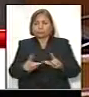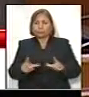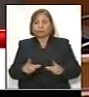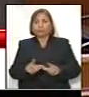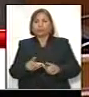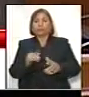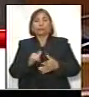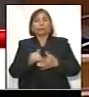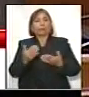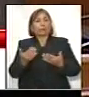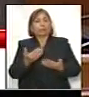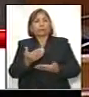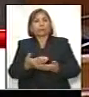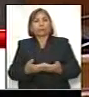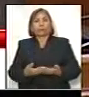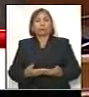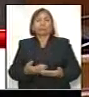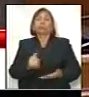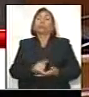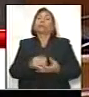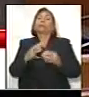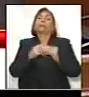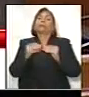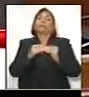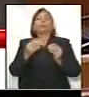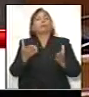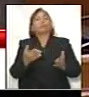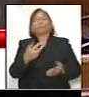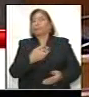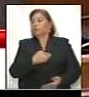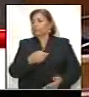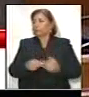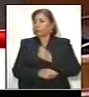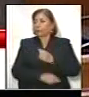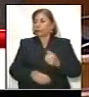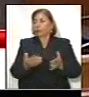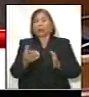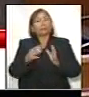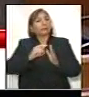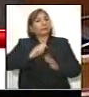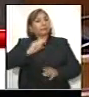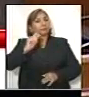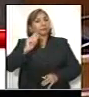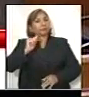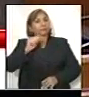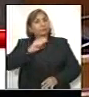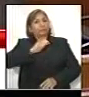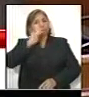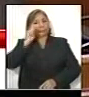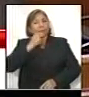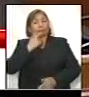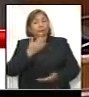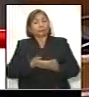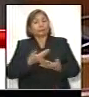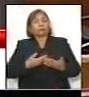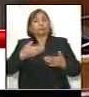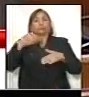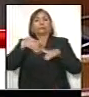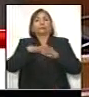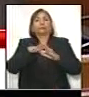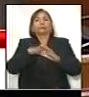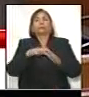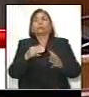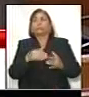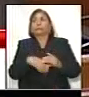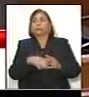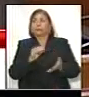especiales son parte del desarrollo productivo del país. Y que Tacna pretende insertarse dentro de esa política del